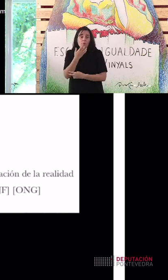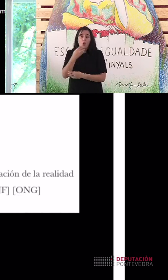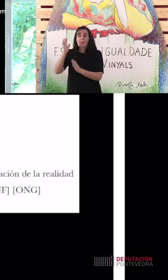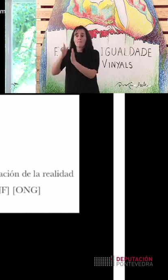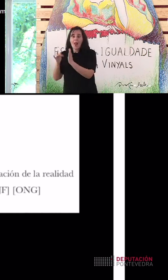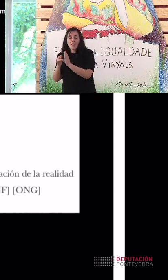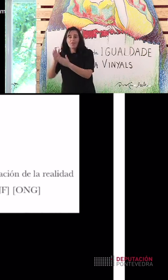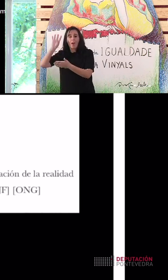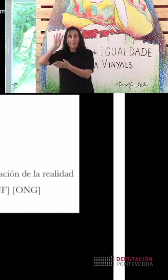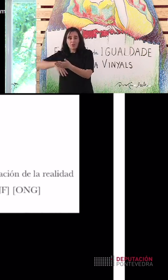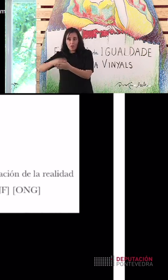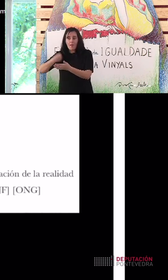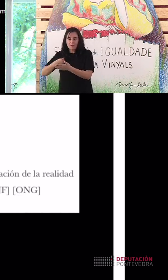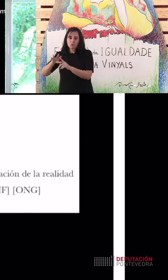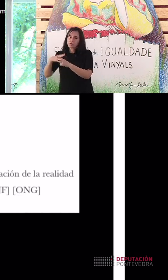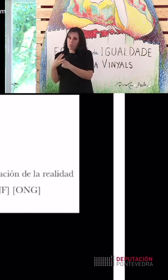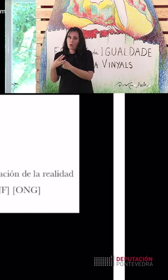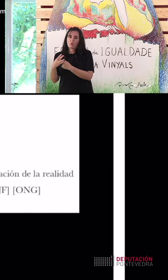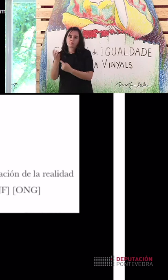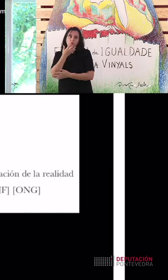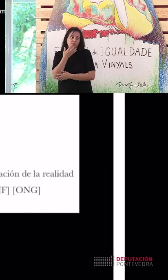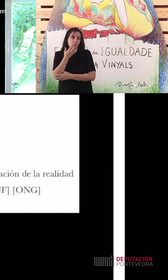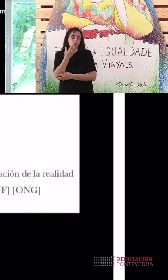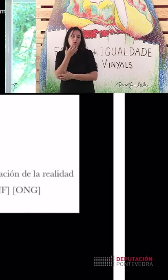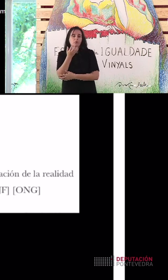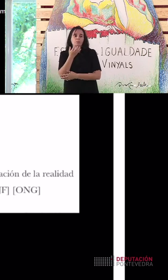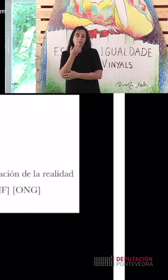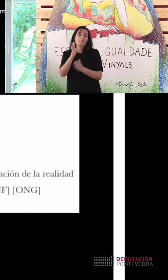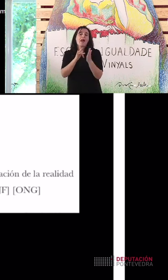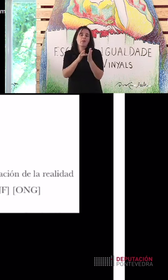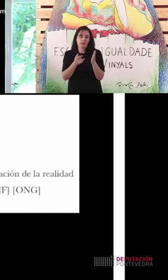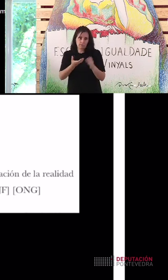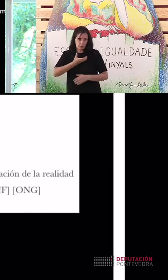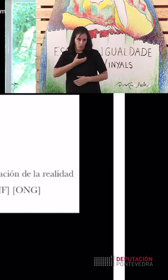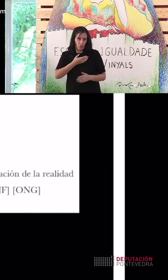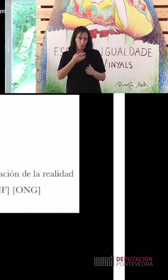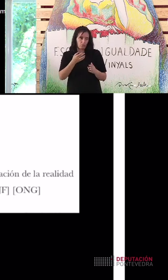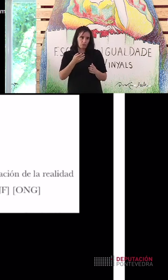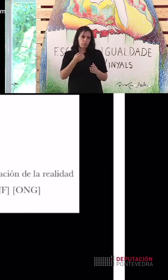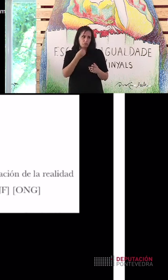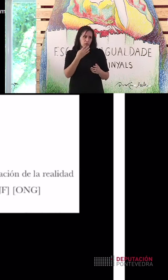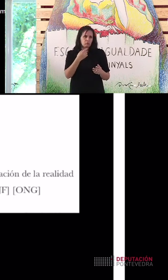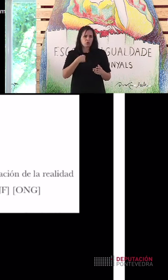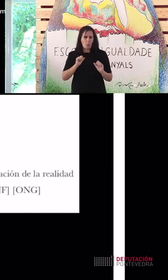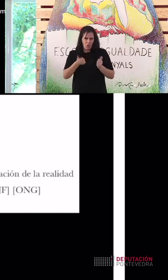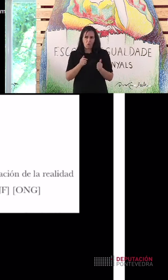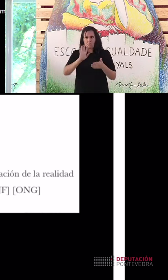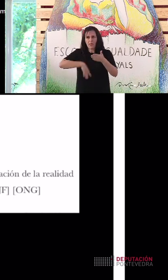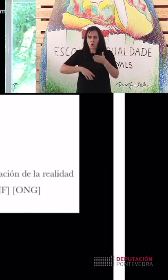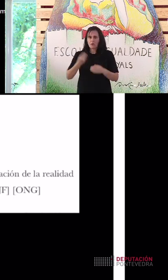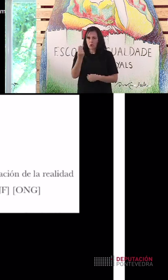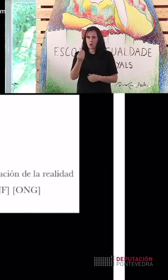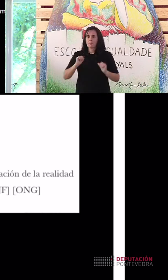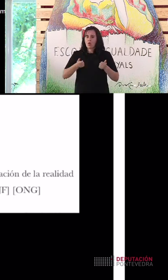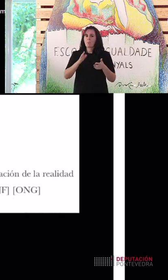se producía este feito, que é, por exemplo, no ayuntamiento de Valencia, vamos empezar polo de Barcelona, no ayuntamiento de